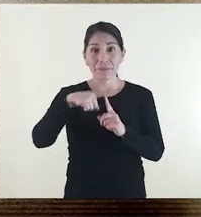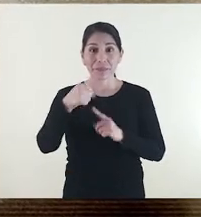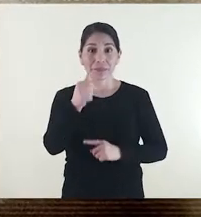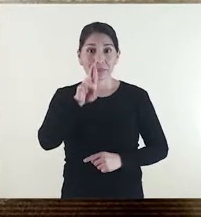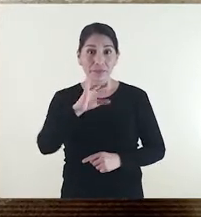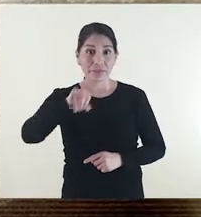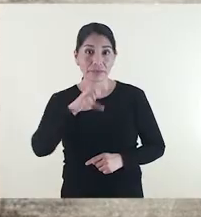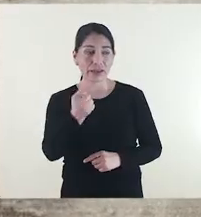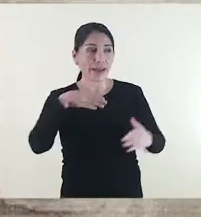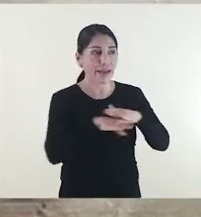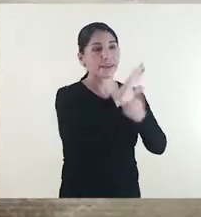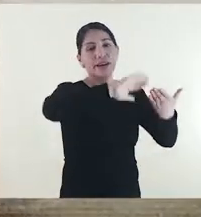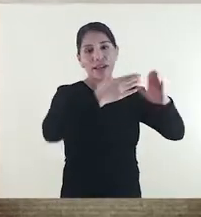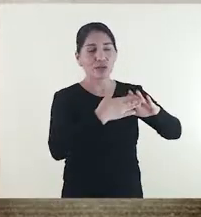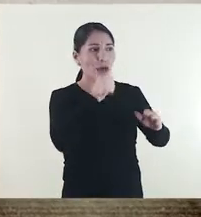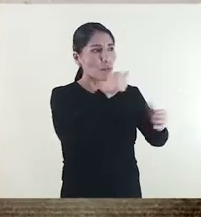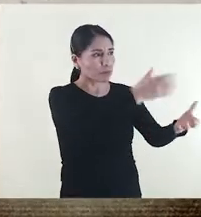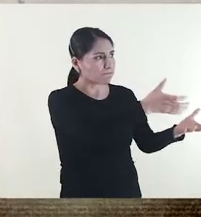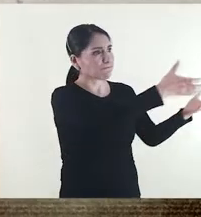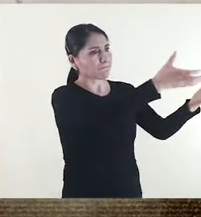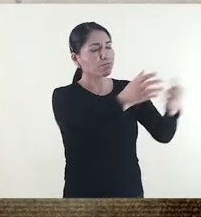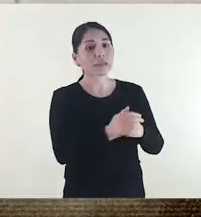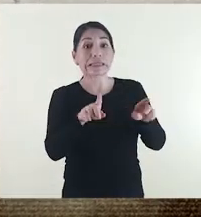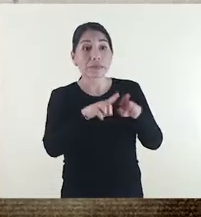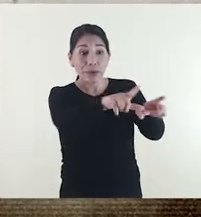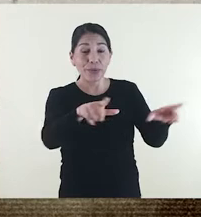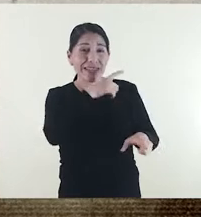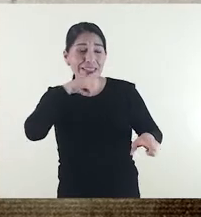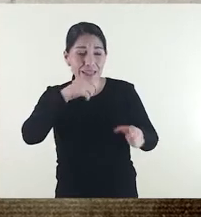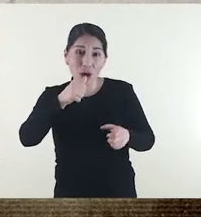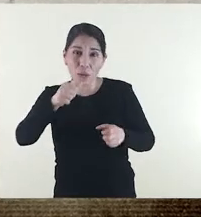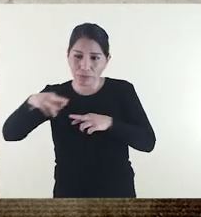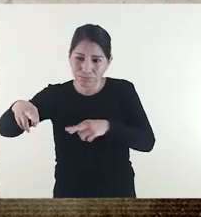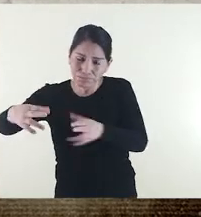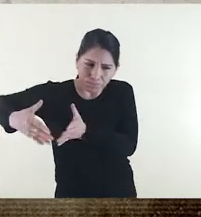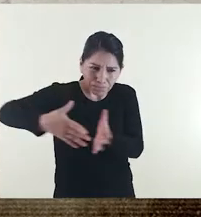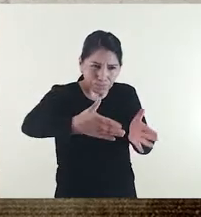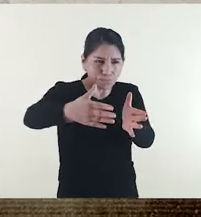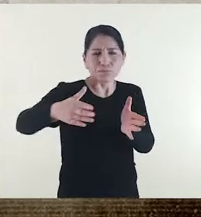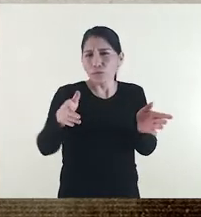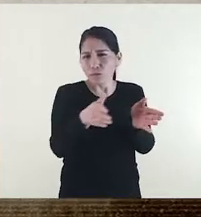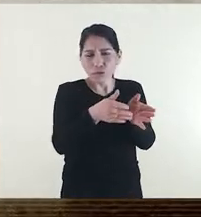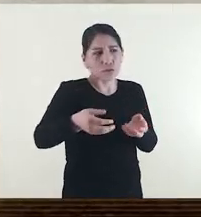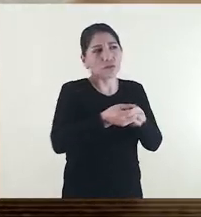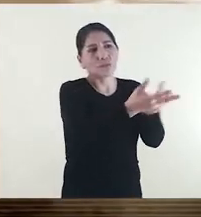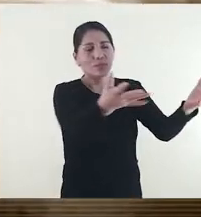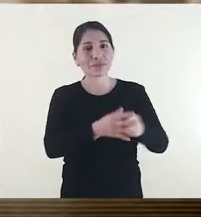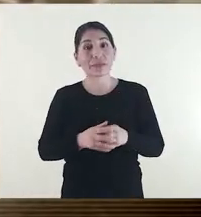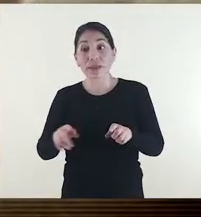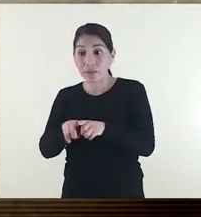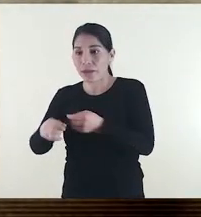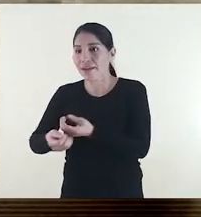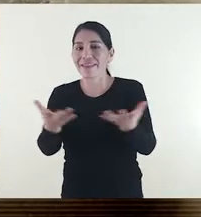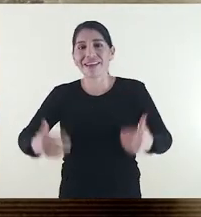y que entre a la ciudad a surtir pilas y discurrir por acequias abiertas pequeños remedos del río Rímac. Ha sido